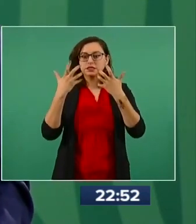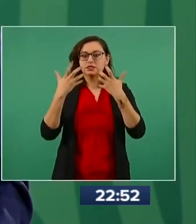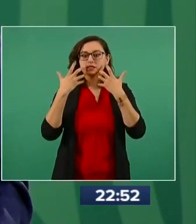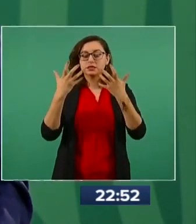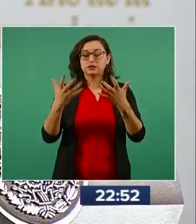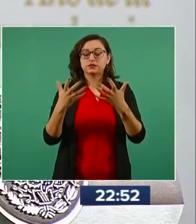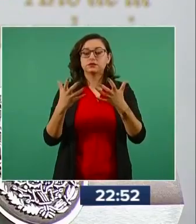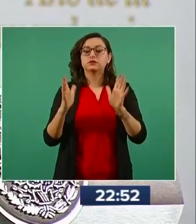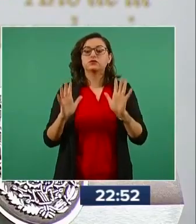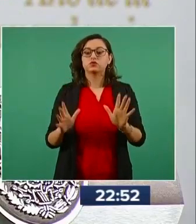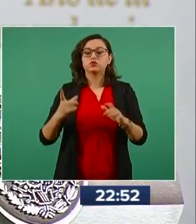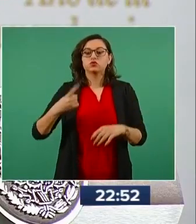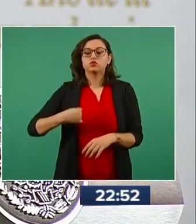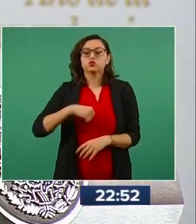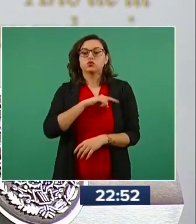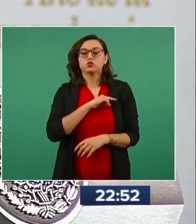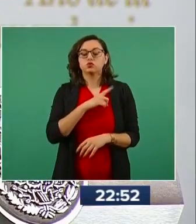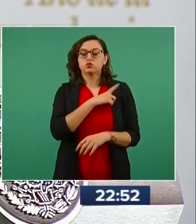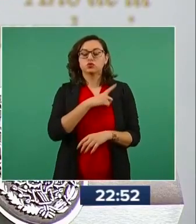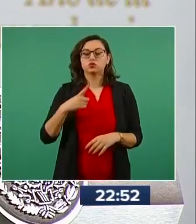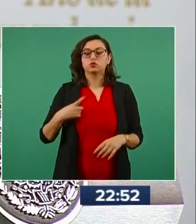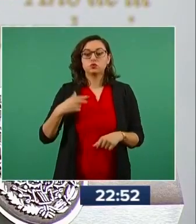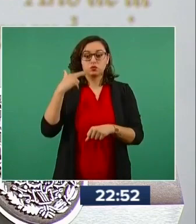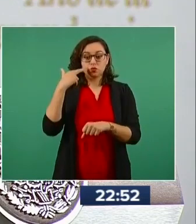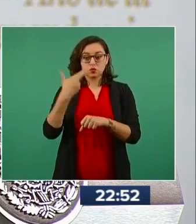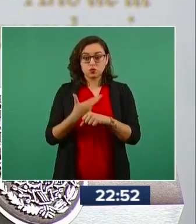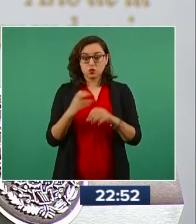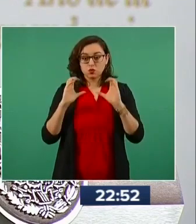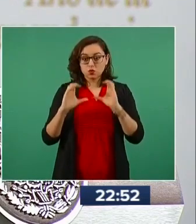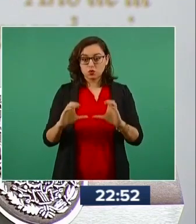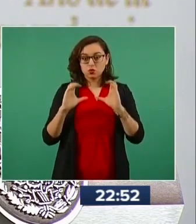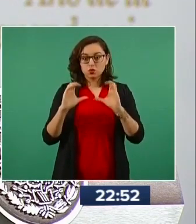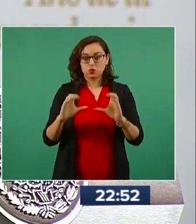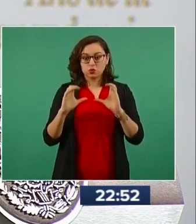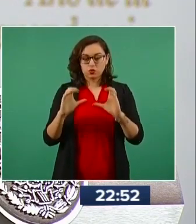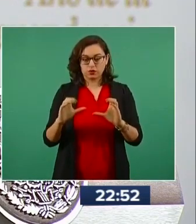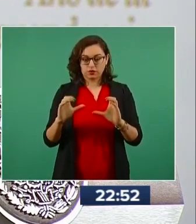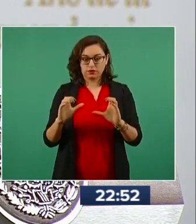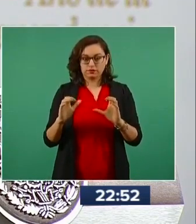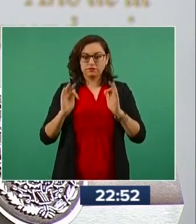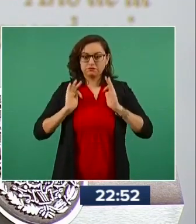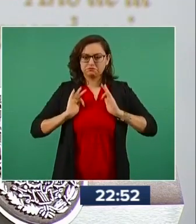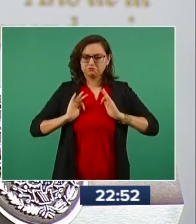y tenemos que actuar con mucha responsabilidad y con serenidad